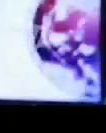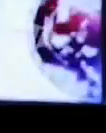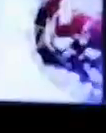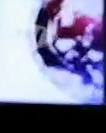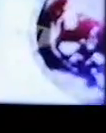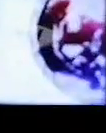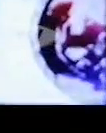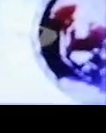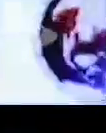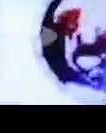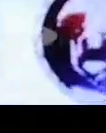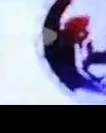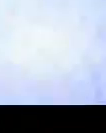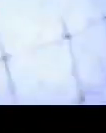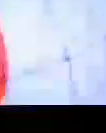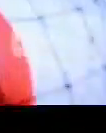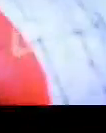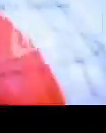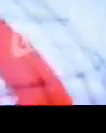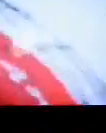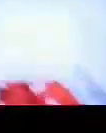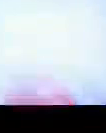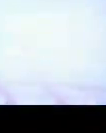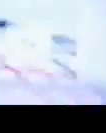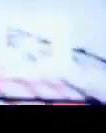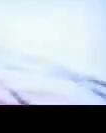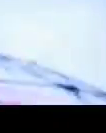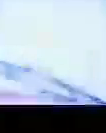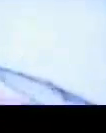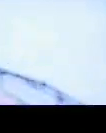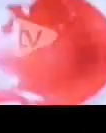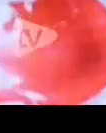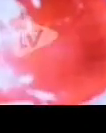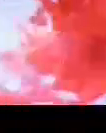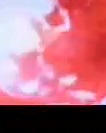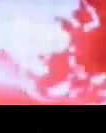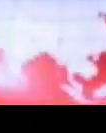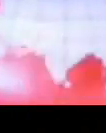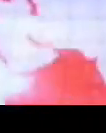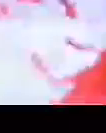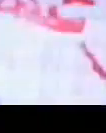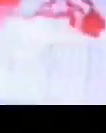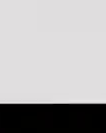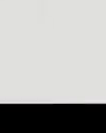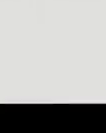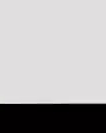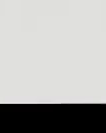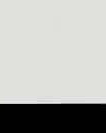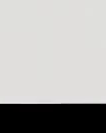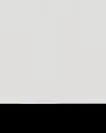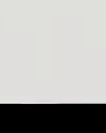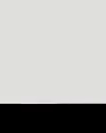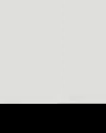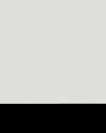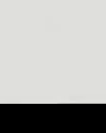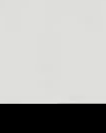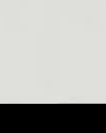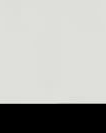Todos los domingos, manténgase al tanto de los últimos acontecimientos de Ecuador y el mundo junto a nosotros.